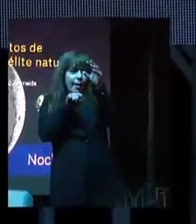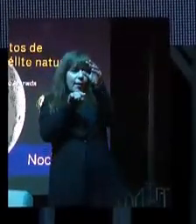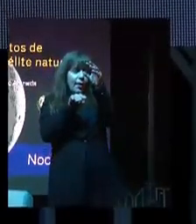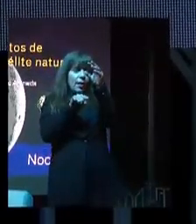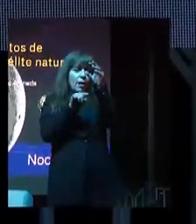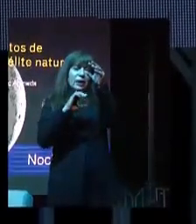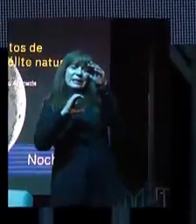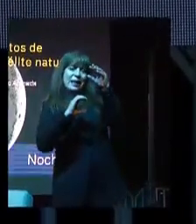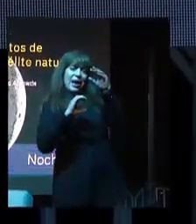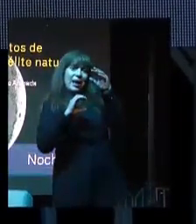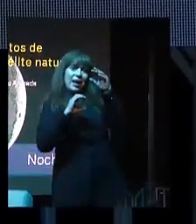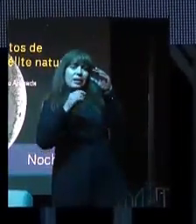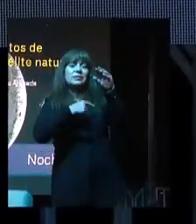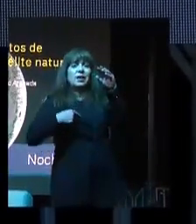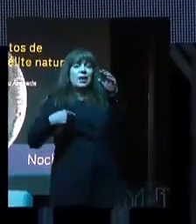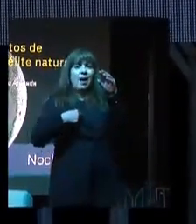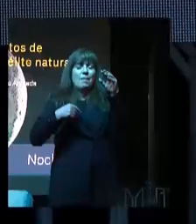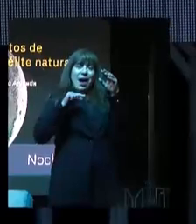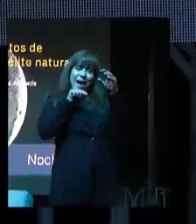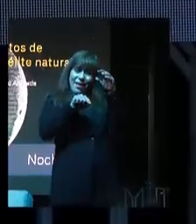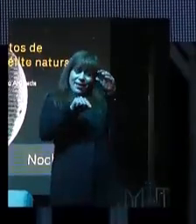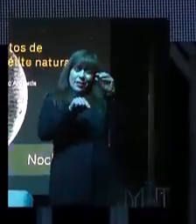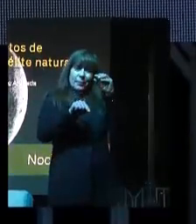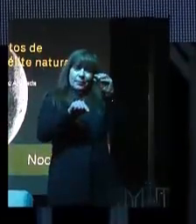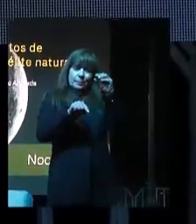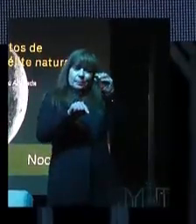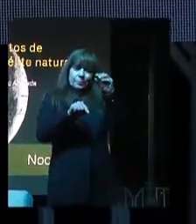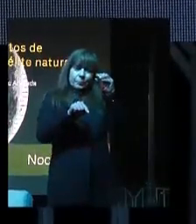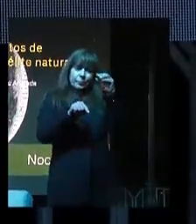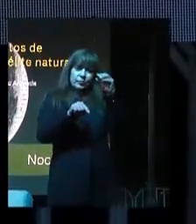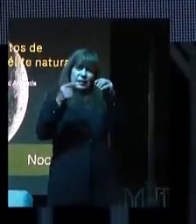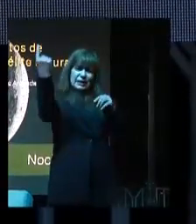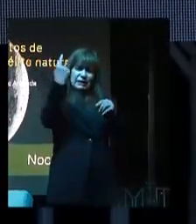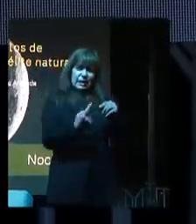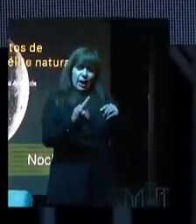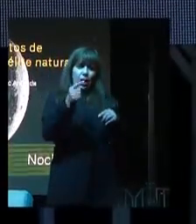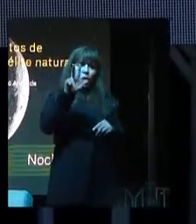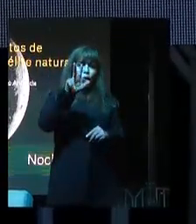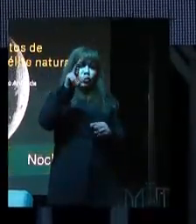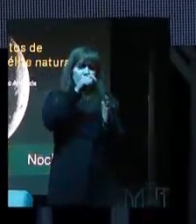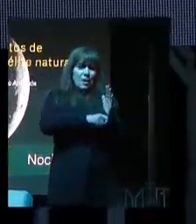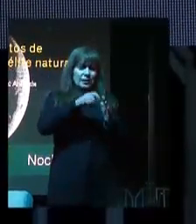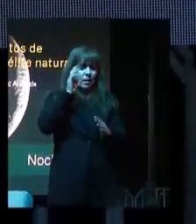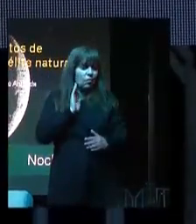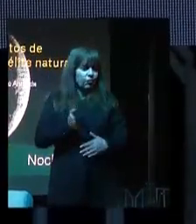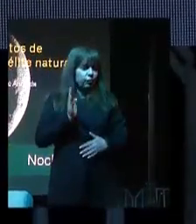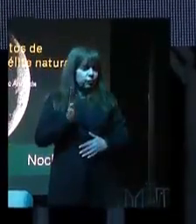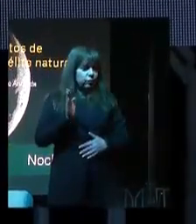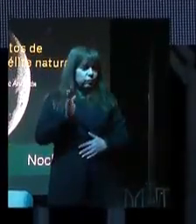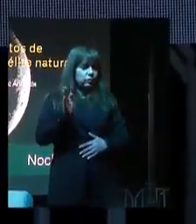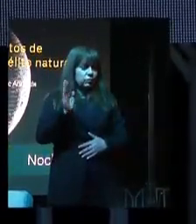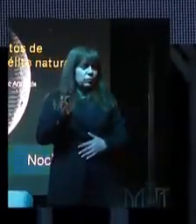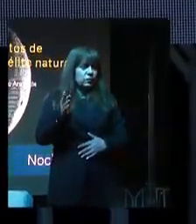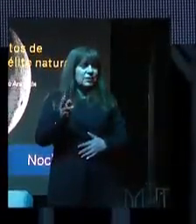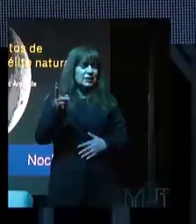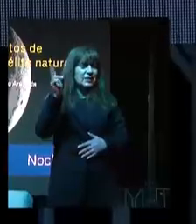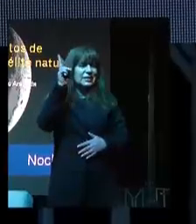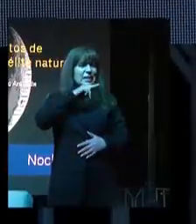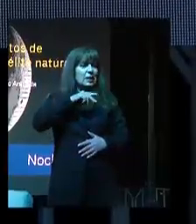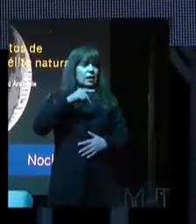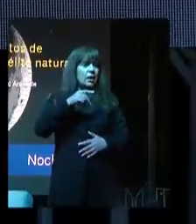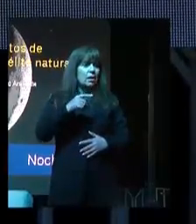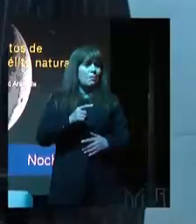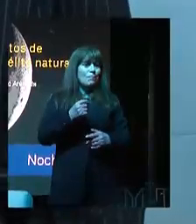C. Y ahí llegan y están como 8 meses continuos sin poder